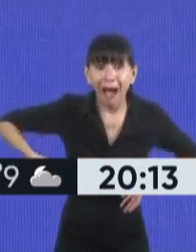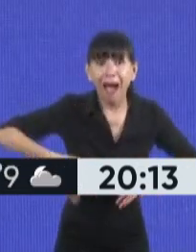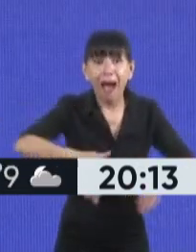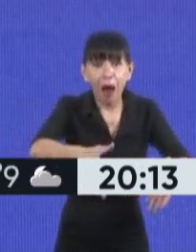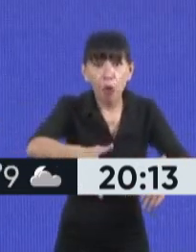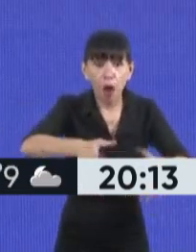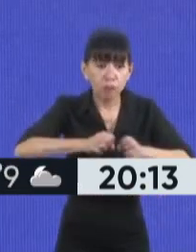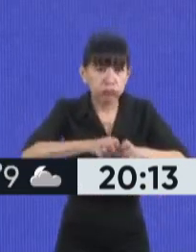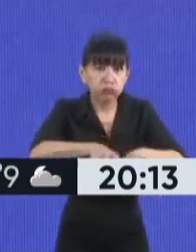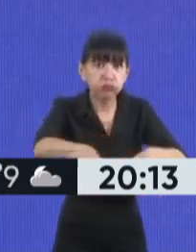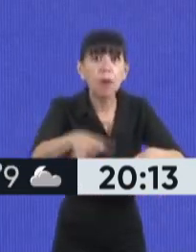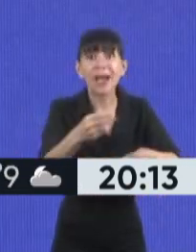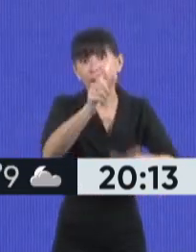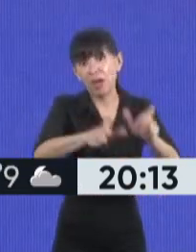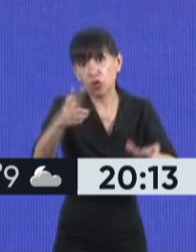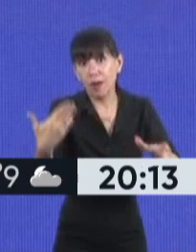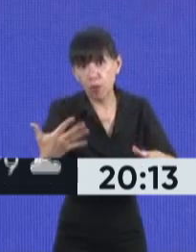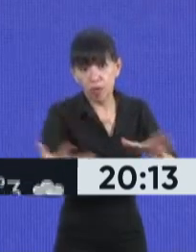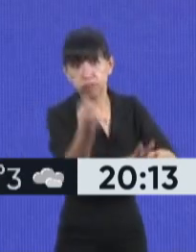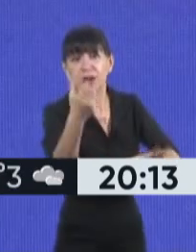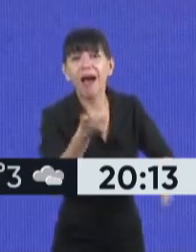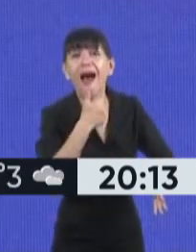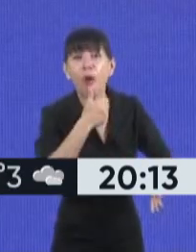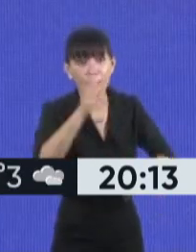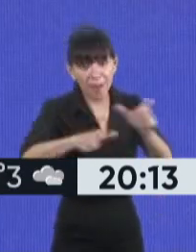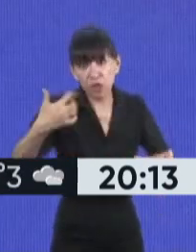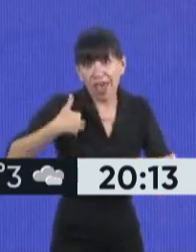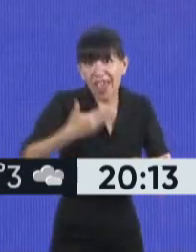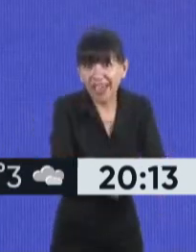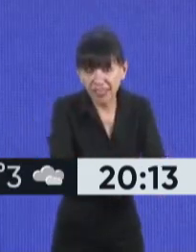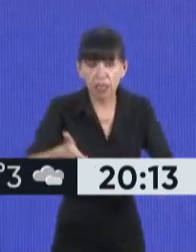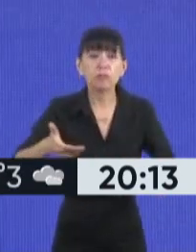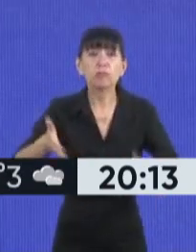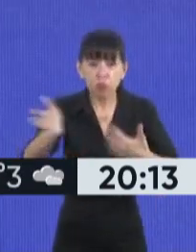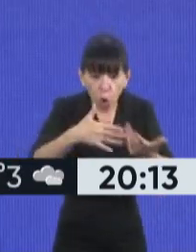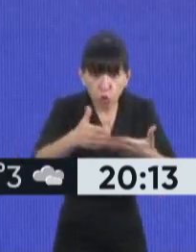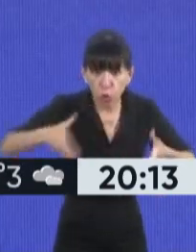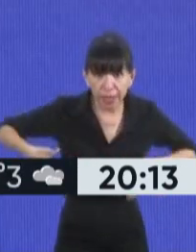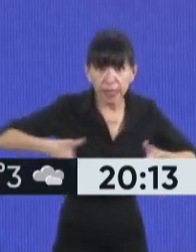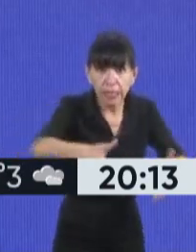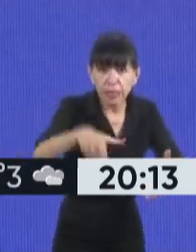a ciudadanos argentinos y ciudadanas argentinas, lo que estamos haciendo